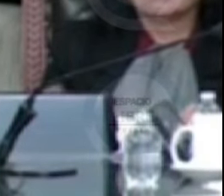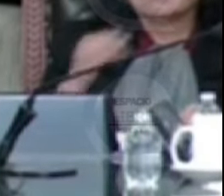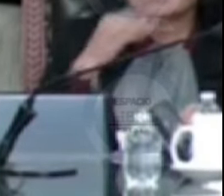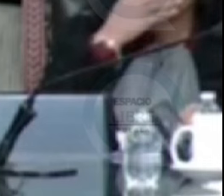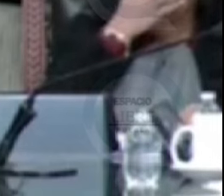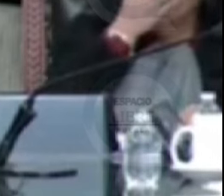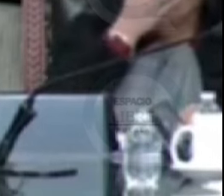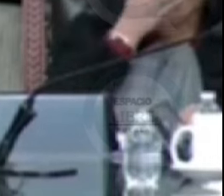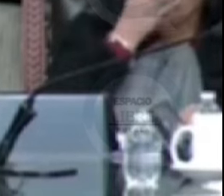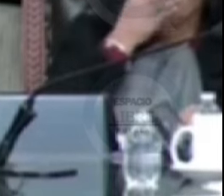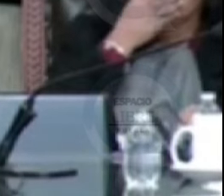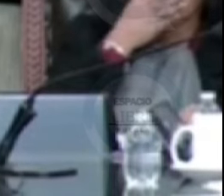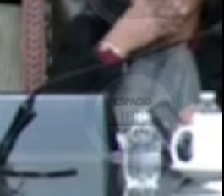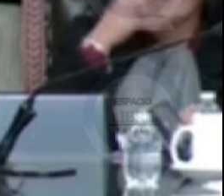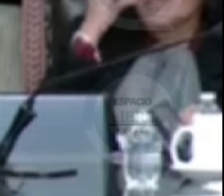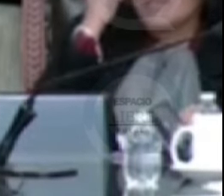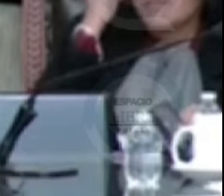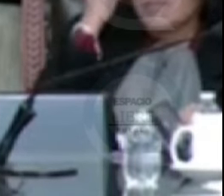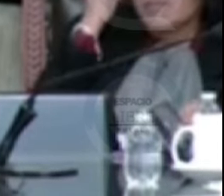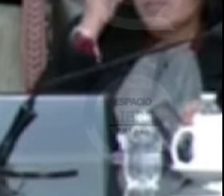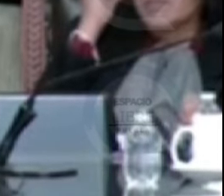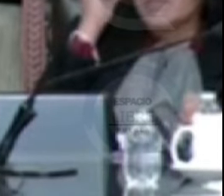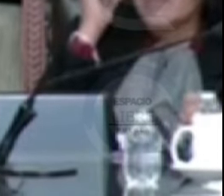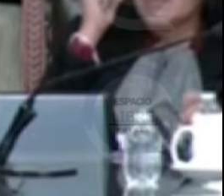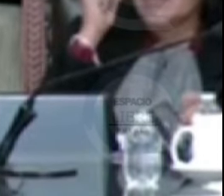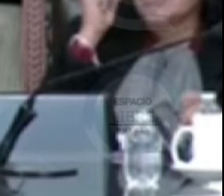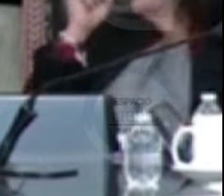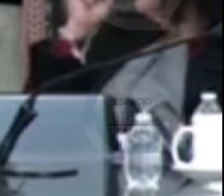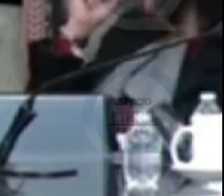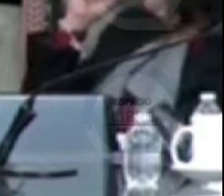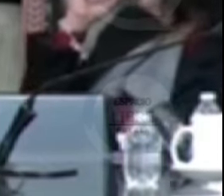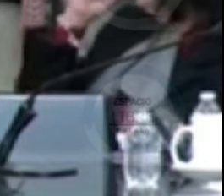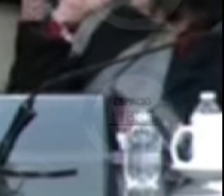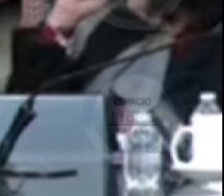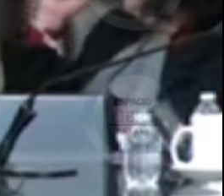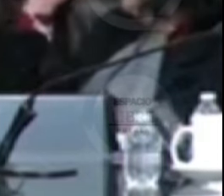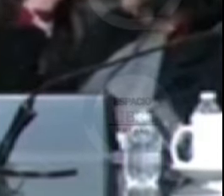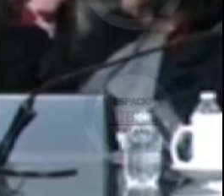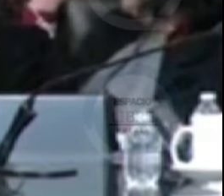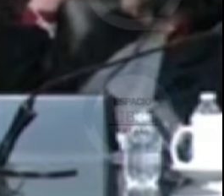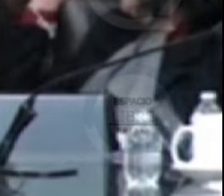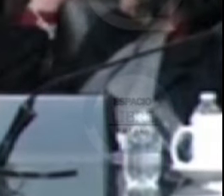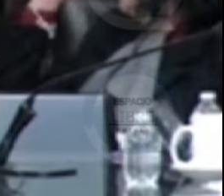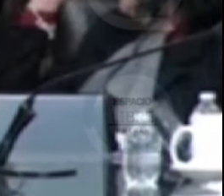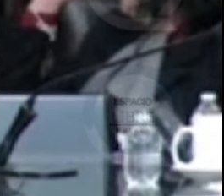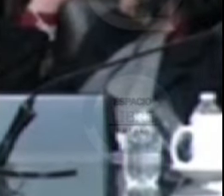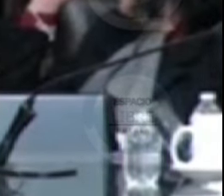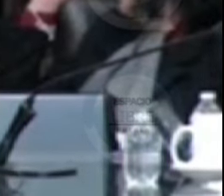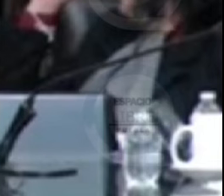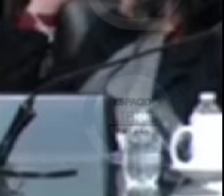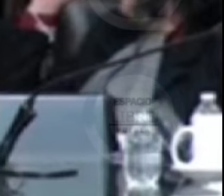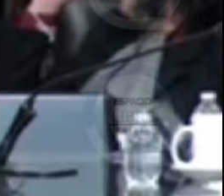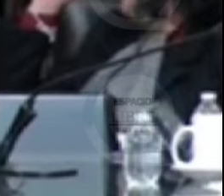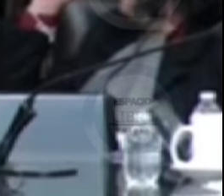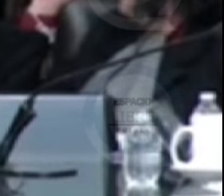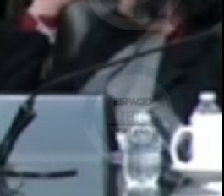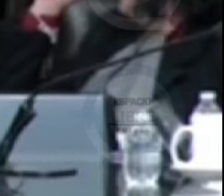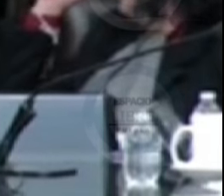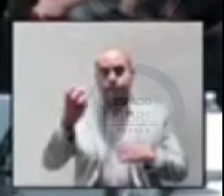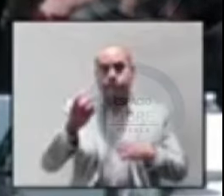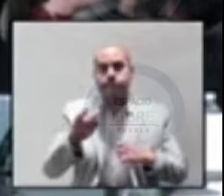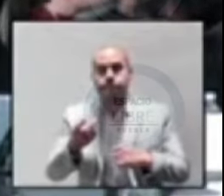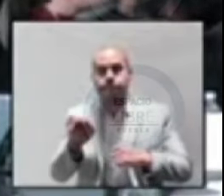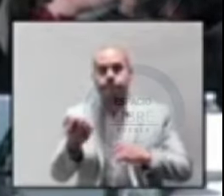lo general del dictamen con minuta de decreto antes referido. Para tal efecto, solicito